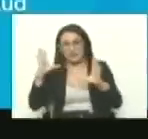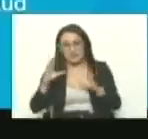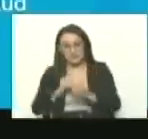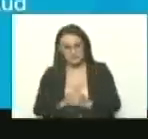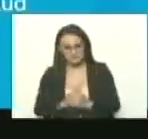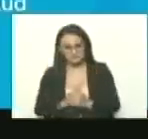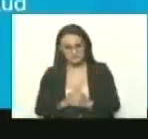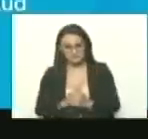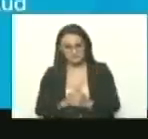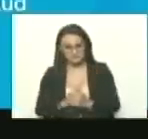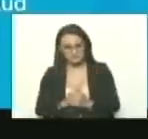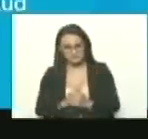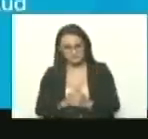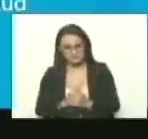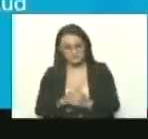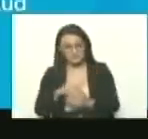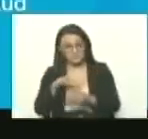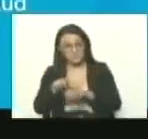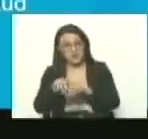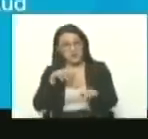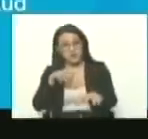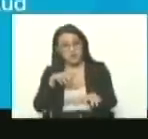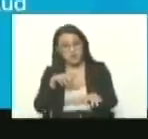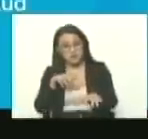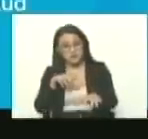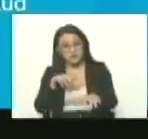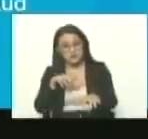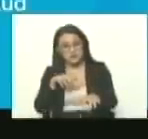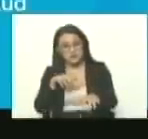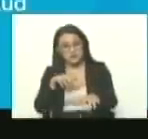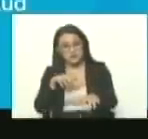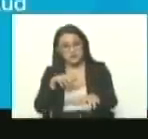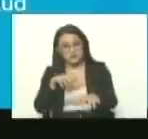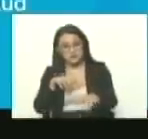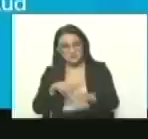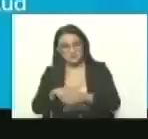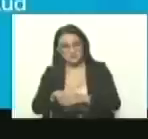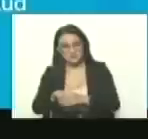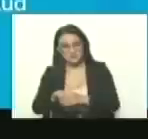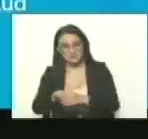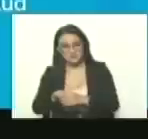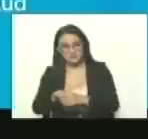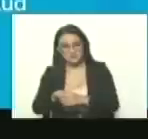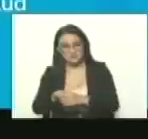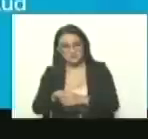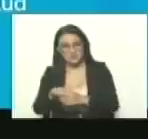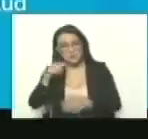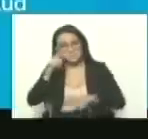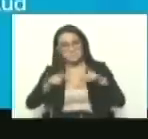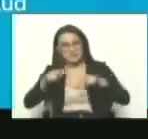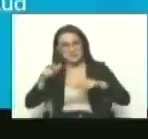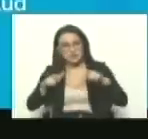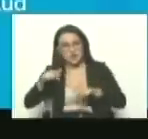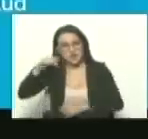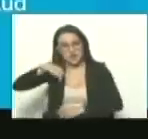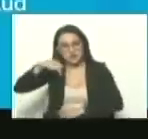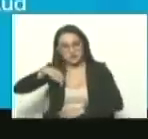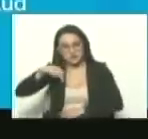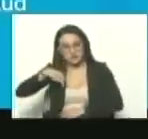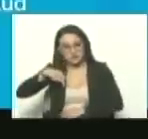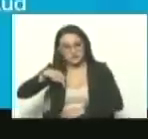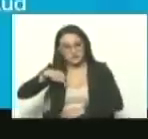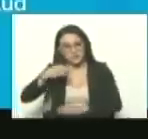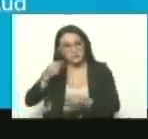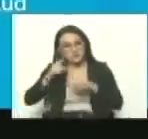misiones, donde la mayoría falta, mi presidente, rehabilitarlo y dotarlo de